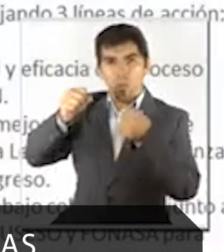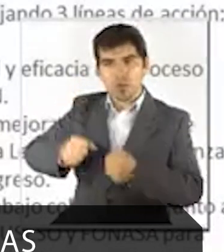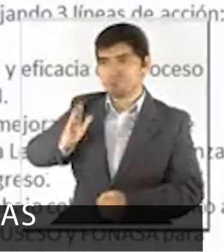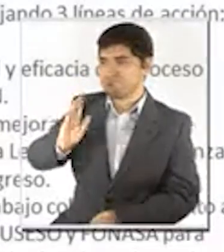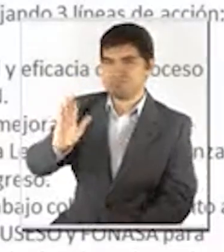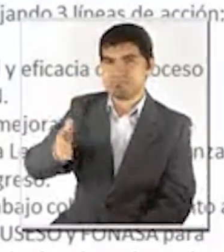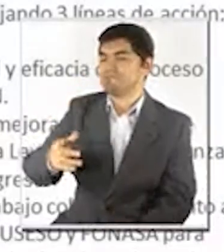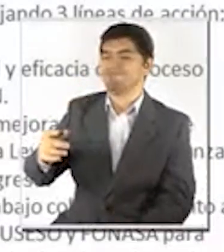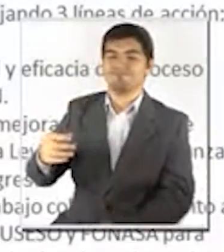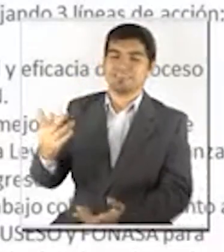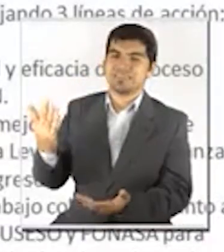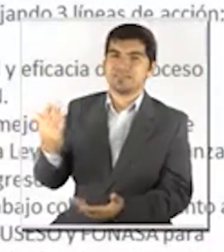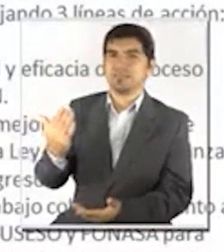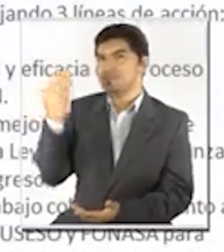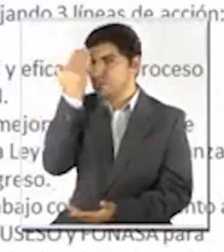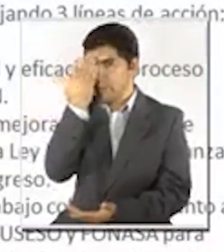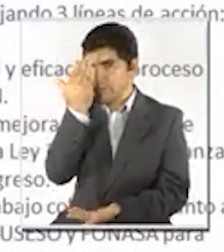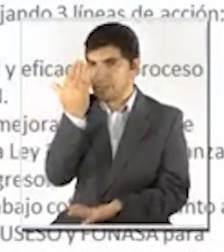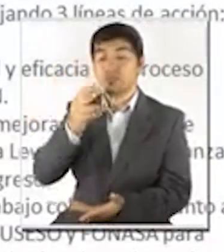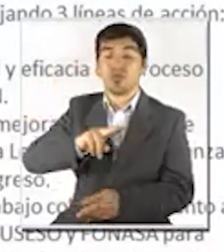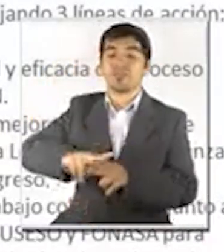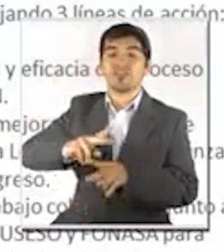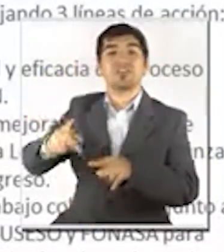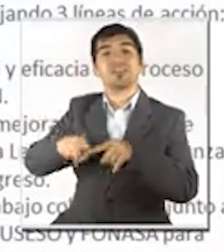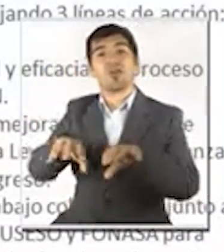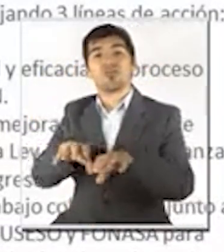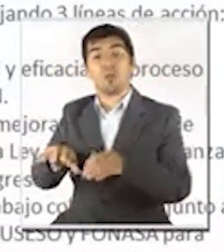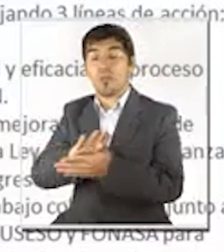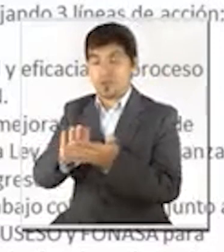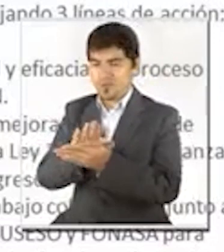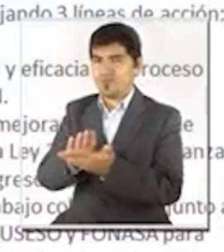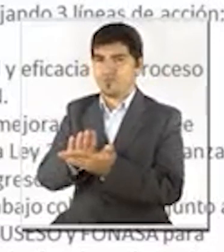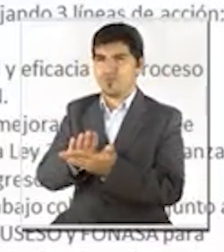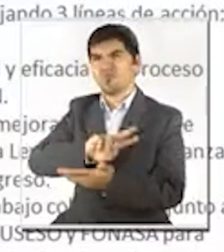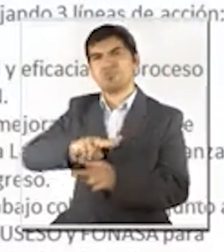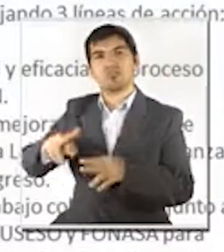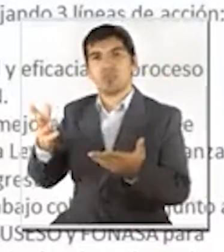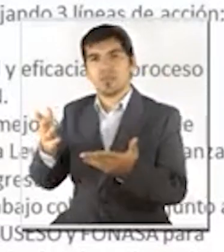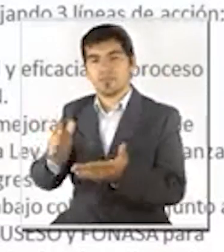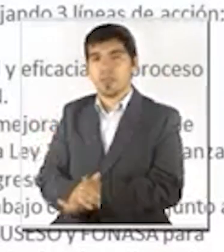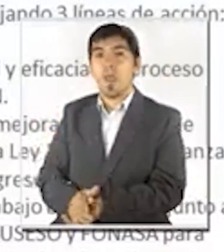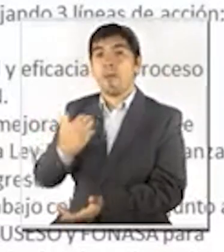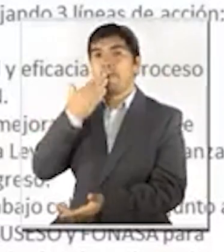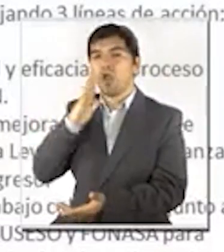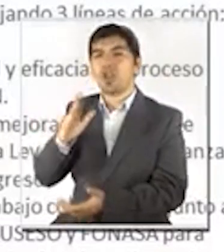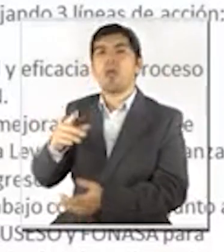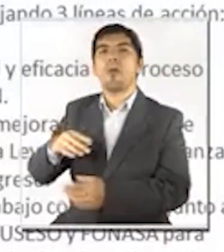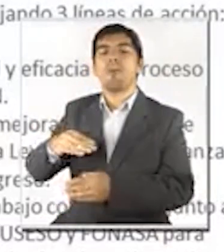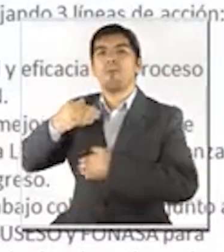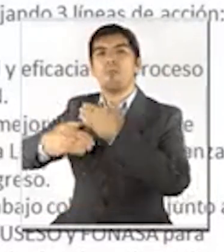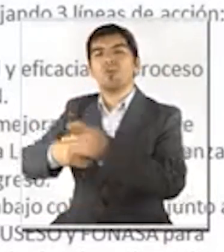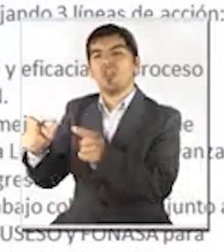y para eso estamos haciendo varias acciones la primera tiene que ver con aumentar la intensidad y la eficacia de los procesos de fiscalización